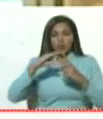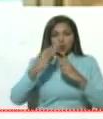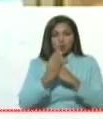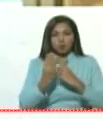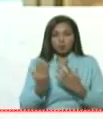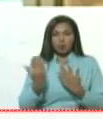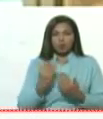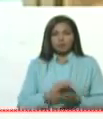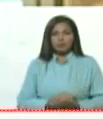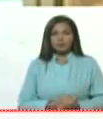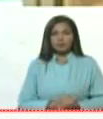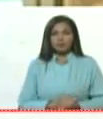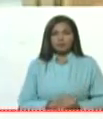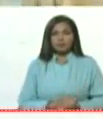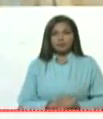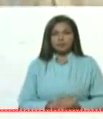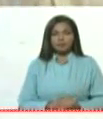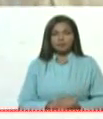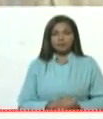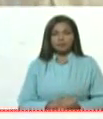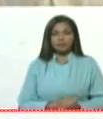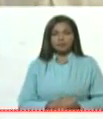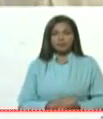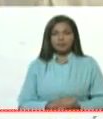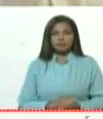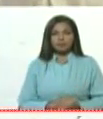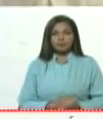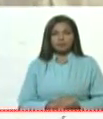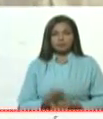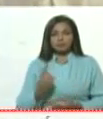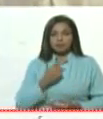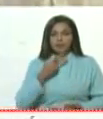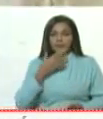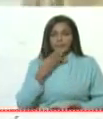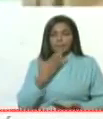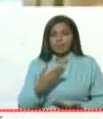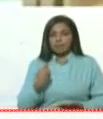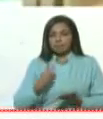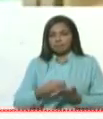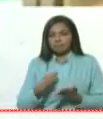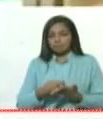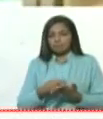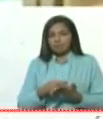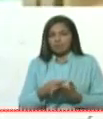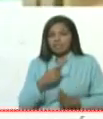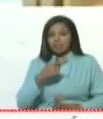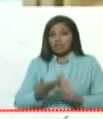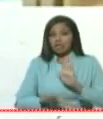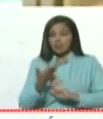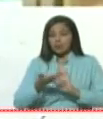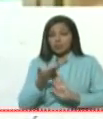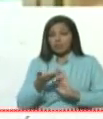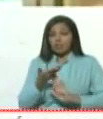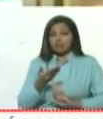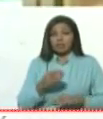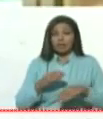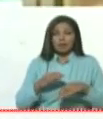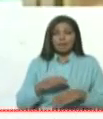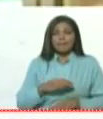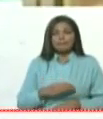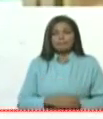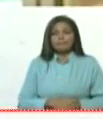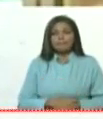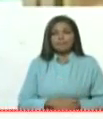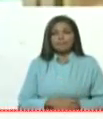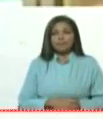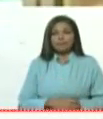Villegas Polhack me hace llegar una solicitud de recursos muy importante. Ministro,